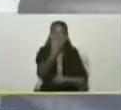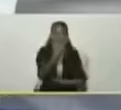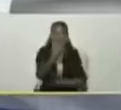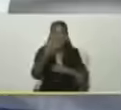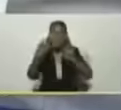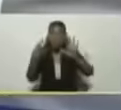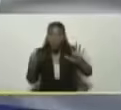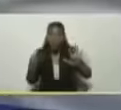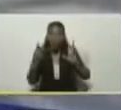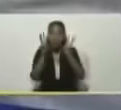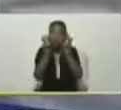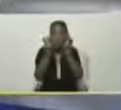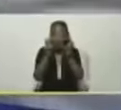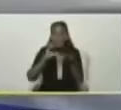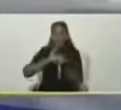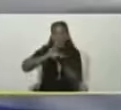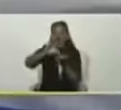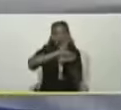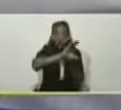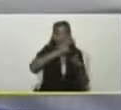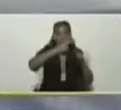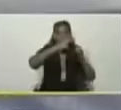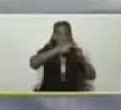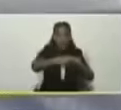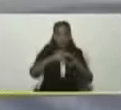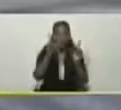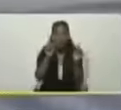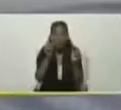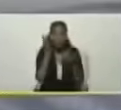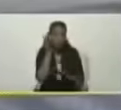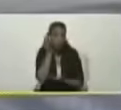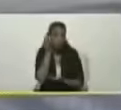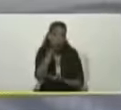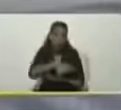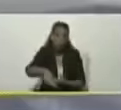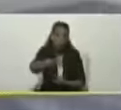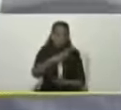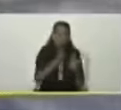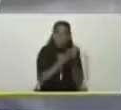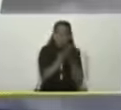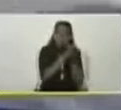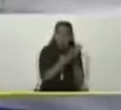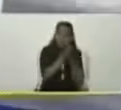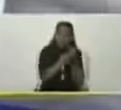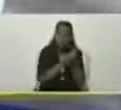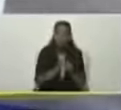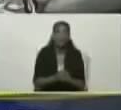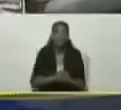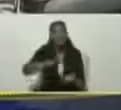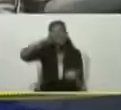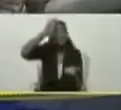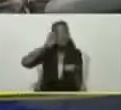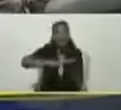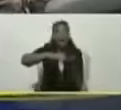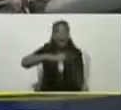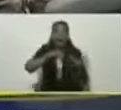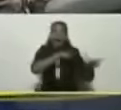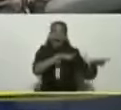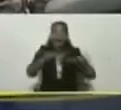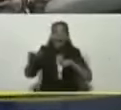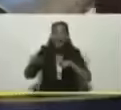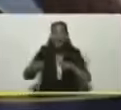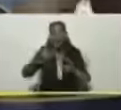5.838 nuevos financiamientos para la mujer venezolana, para emprendimientos de mujer. ¡Activado!